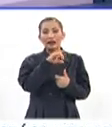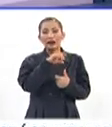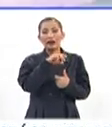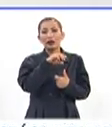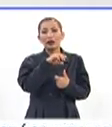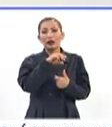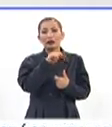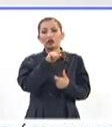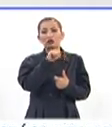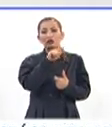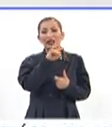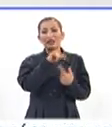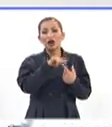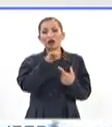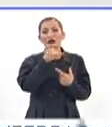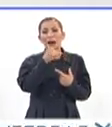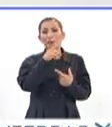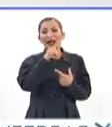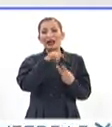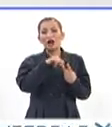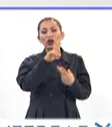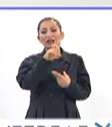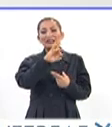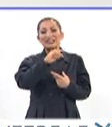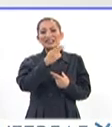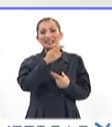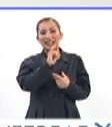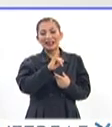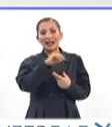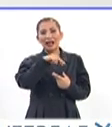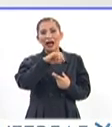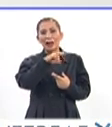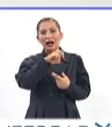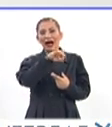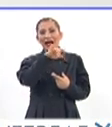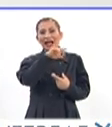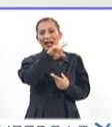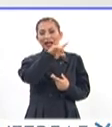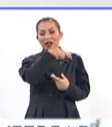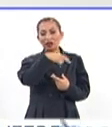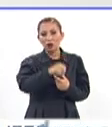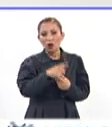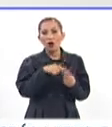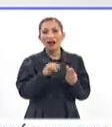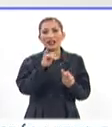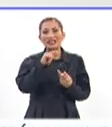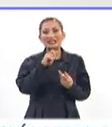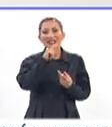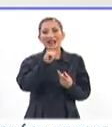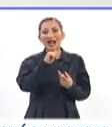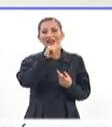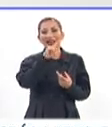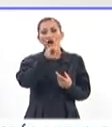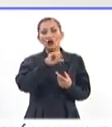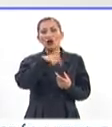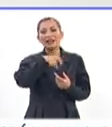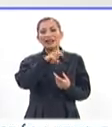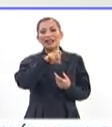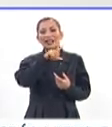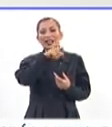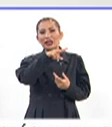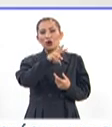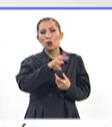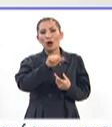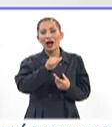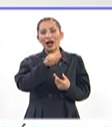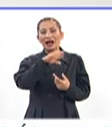aguacateco, el tuzanteco, el ayapaneco, el ixil, navajeño, el zapoteco de Mixtepec, el ixcateco, el quiligua,